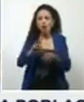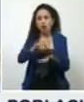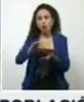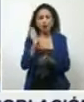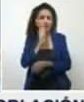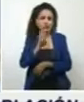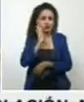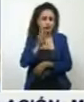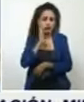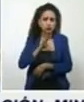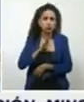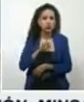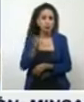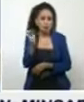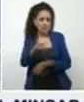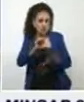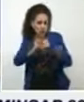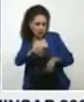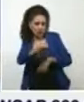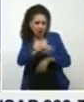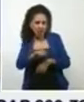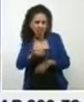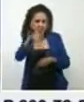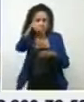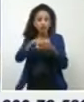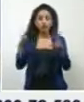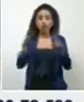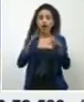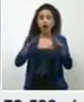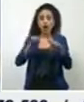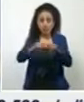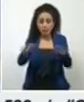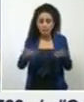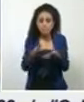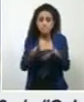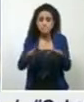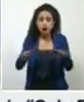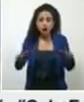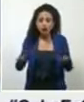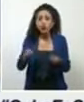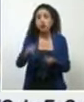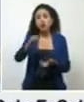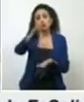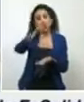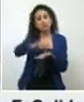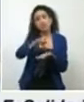criaderos, en las casas, en los patios, en centros de trabajo.